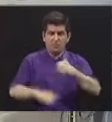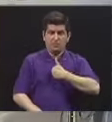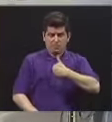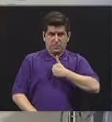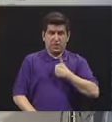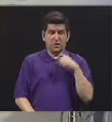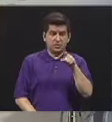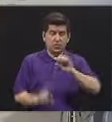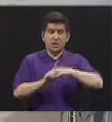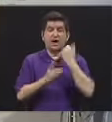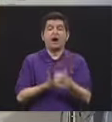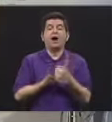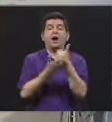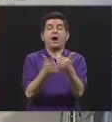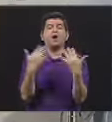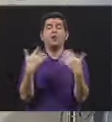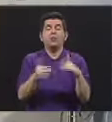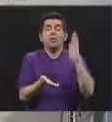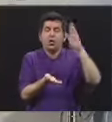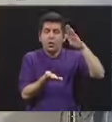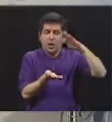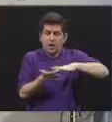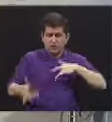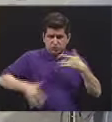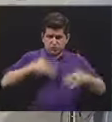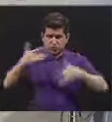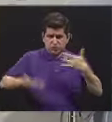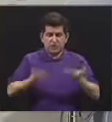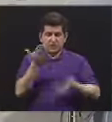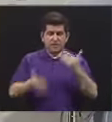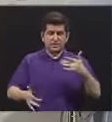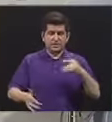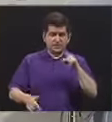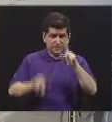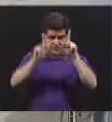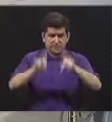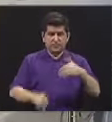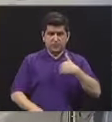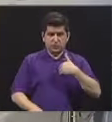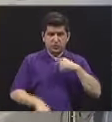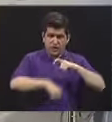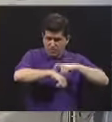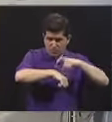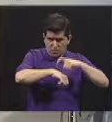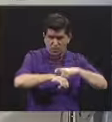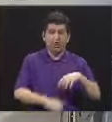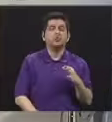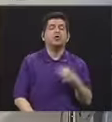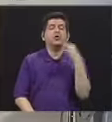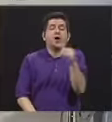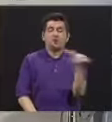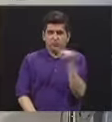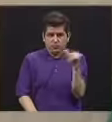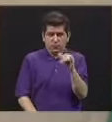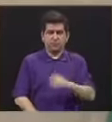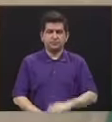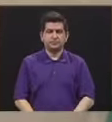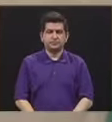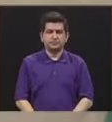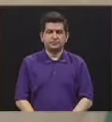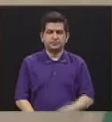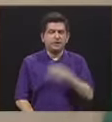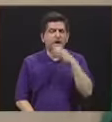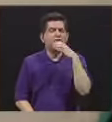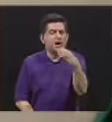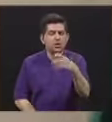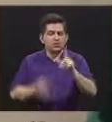automovilista verdad eso le va a colaborar mucho a disminuir los síntomas que ella pueda sentir eh En ese momento y en el futuro